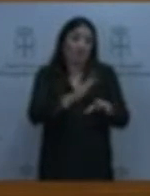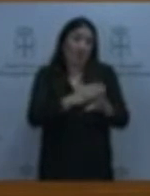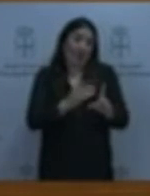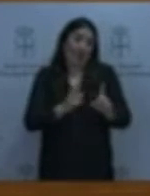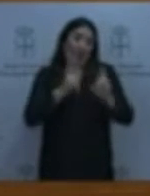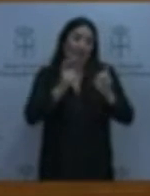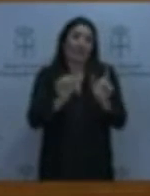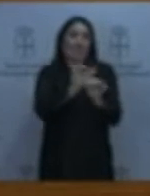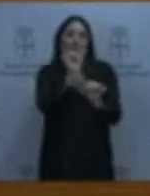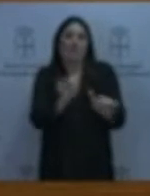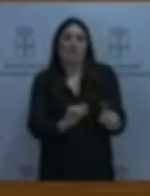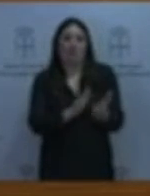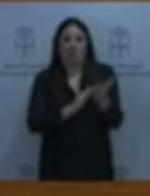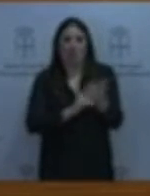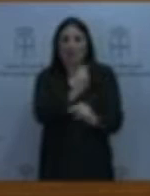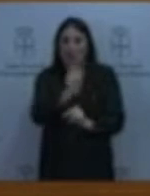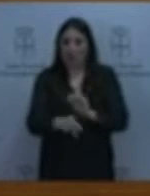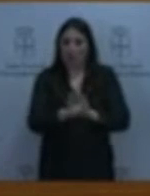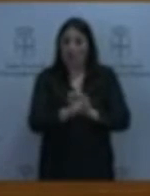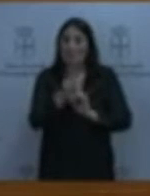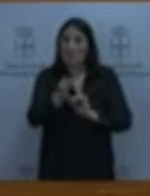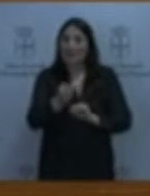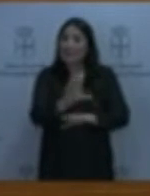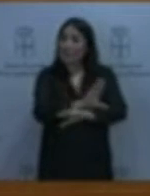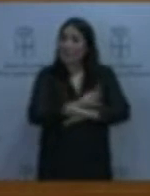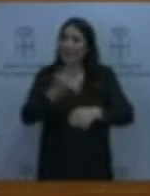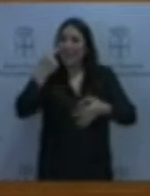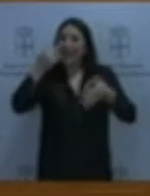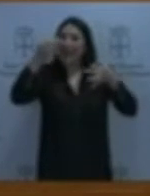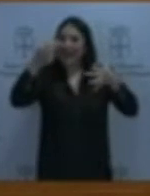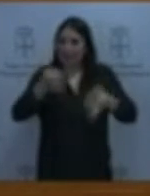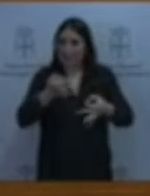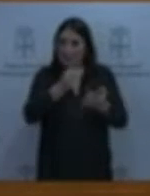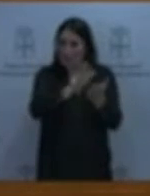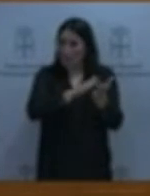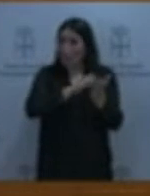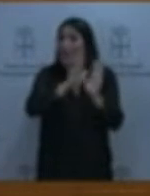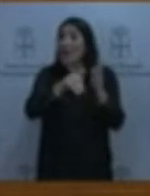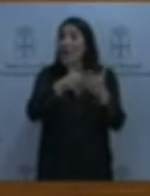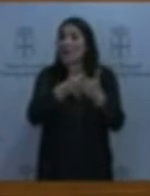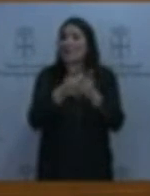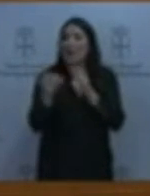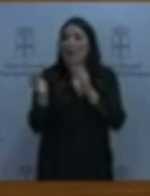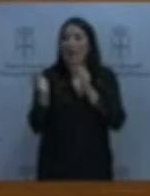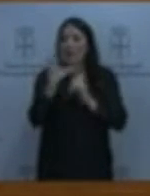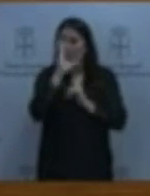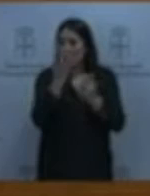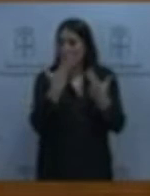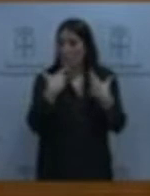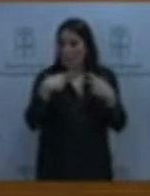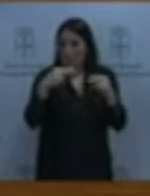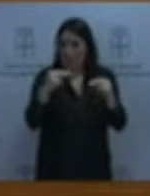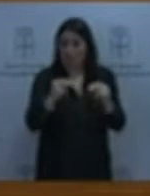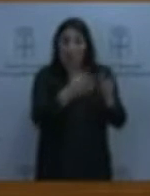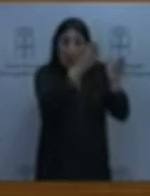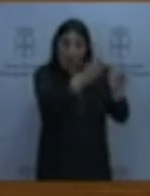el modo de cobro de la indemnización y se garantiza por parte de la Consejería que se va a cobrar hasta finales del mes de febrero, cuando usted informa de